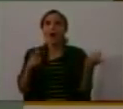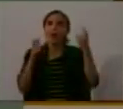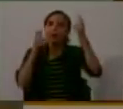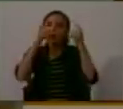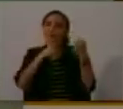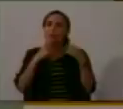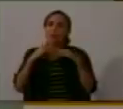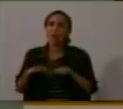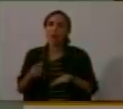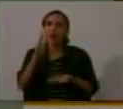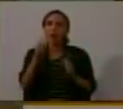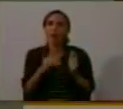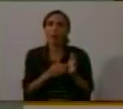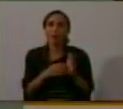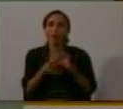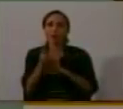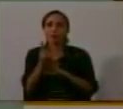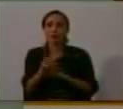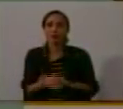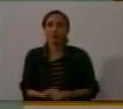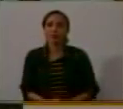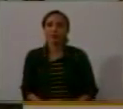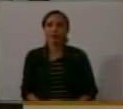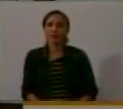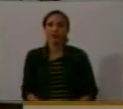Mire, yo ni me había preocupado por responder esto.